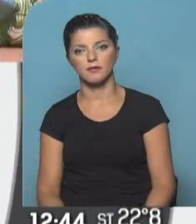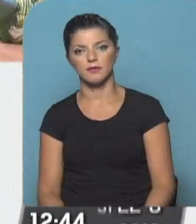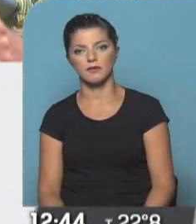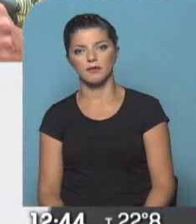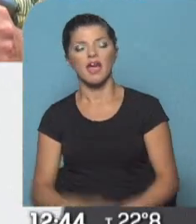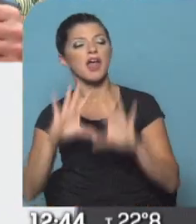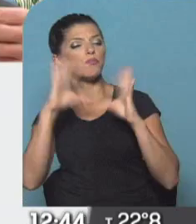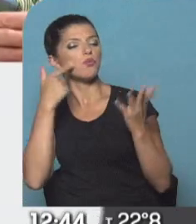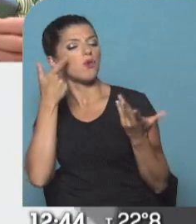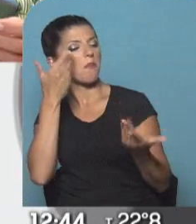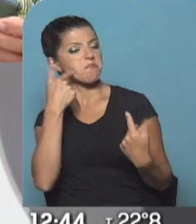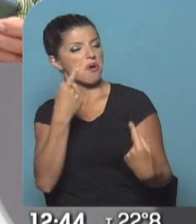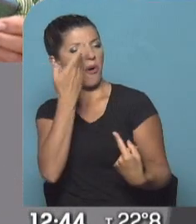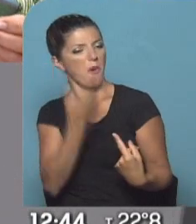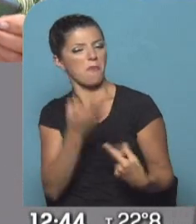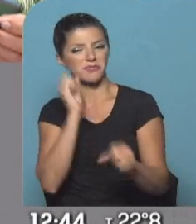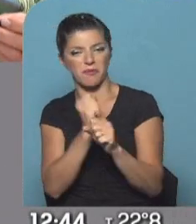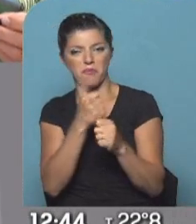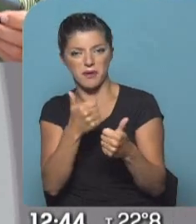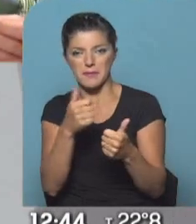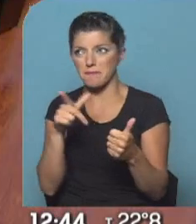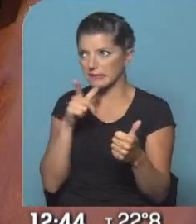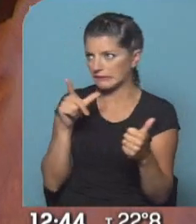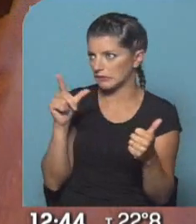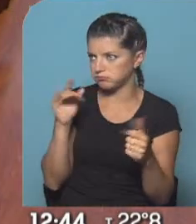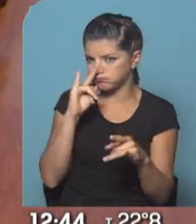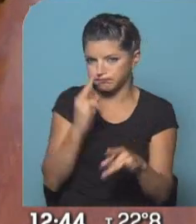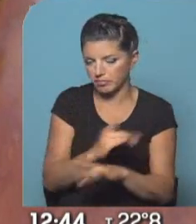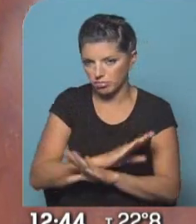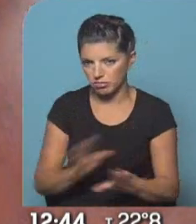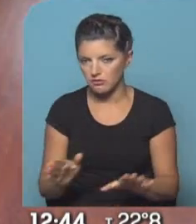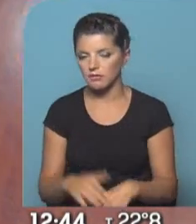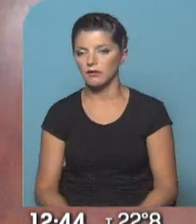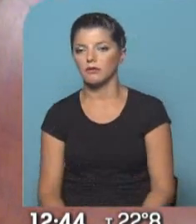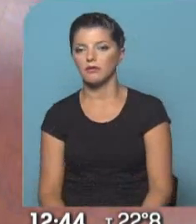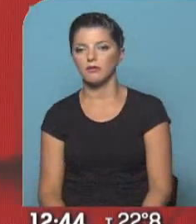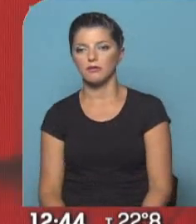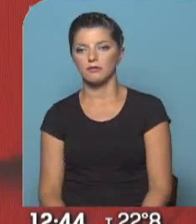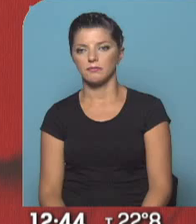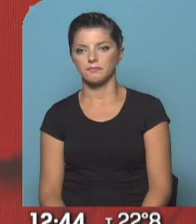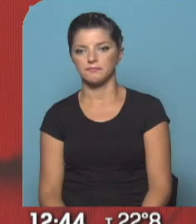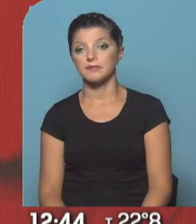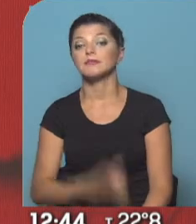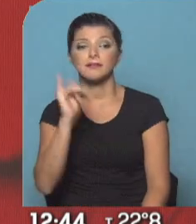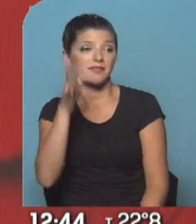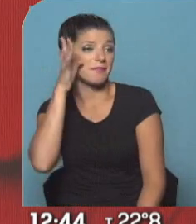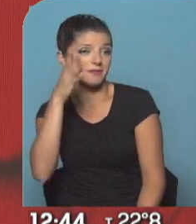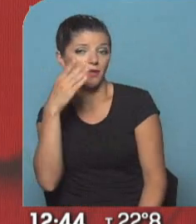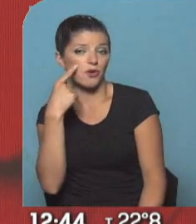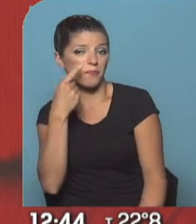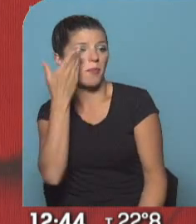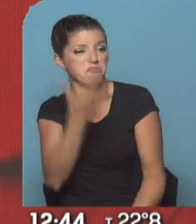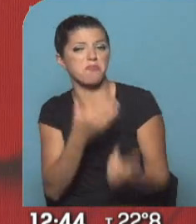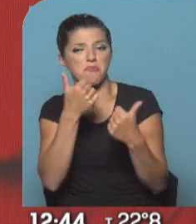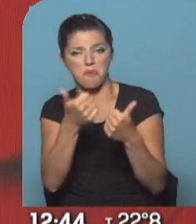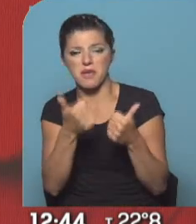y sin embargo los beneficios pareciera que nunca llegaron, ¿no? Tenés algo sobre ese punto, ¿no? Sí, tan elogiado que Chile era el buen alumno,